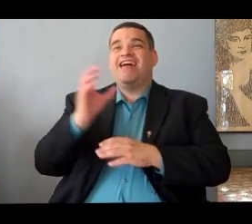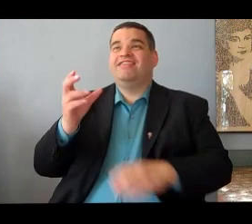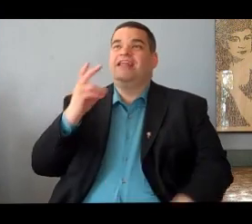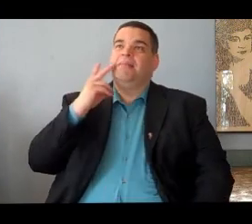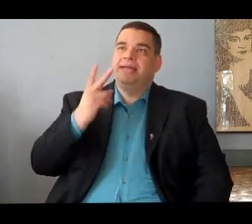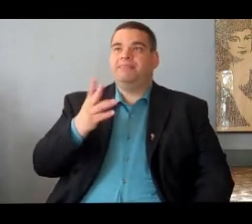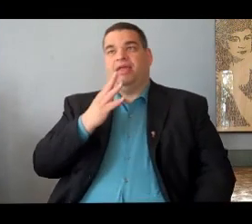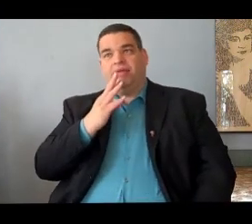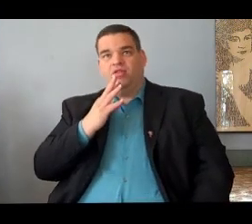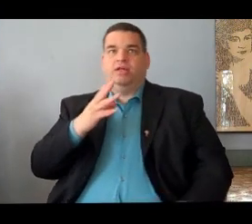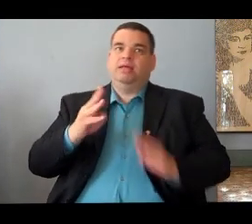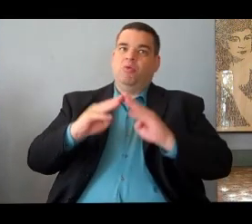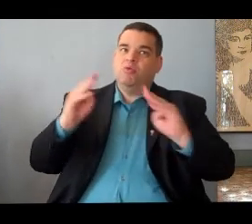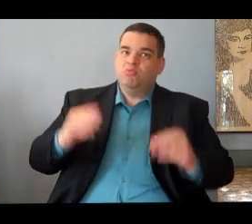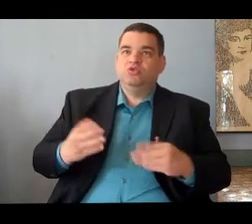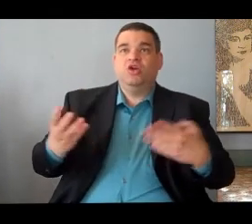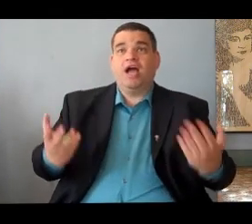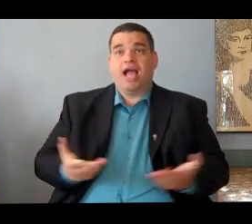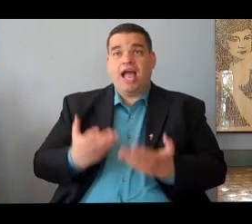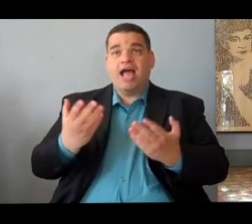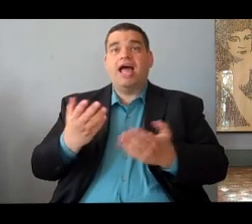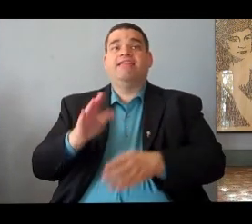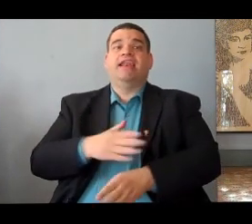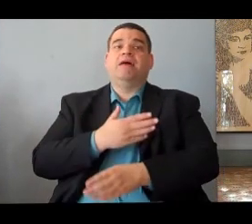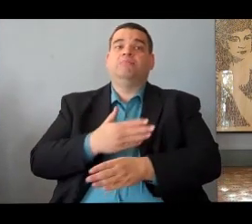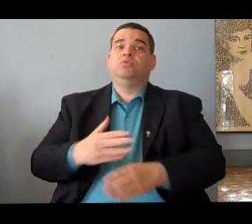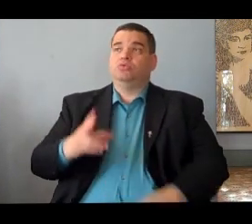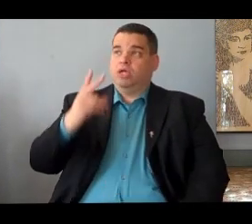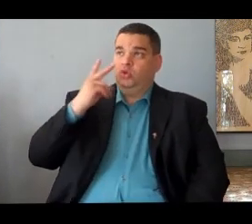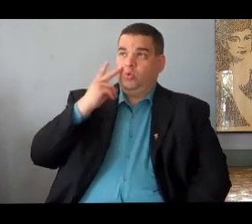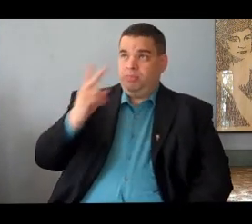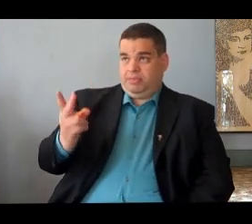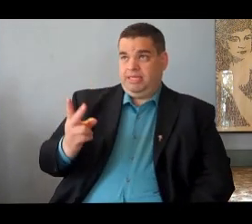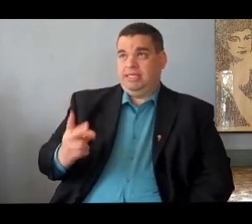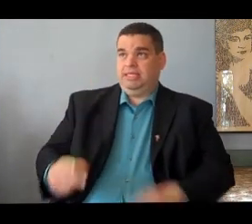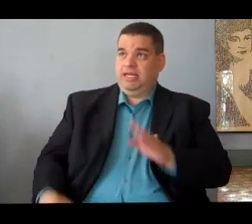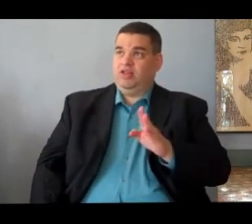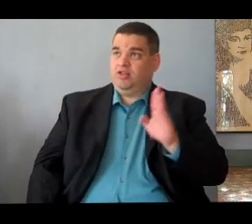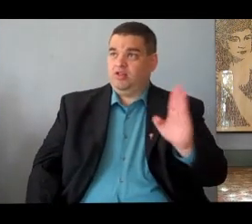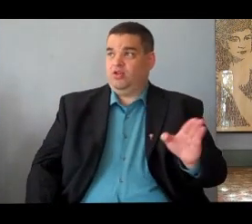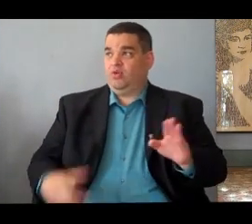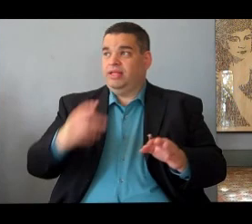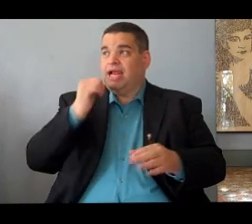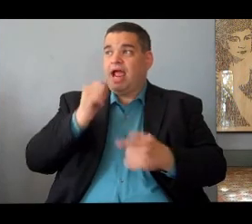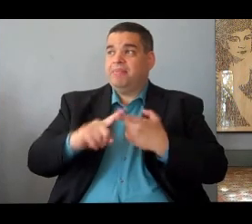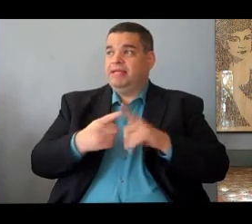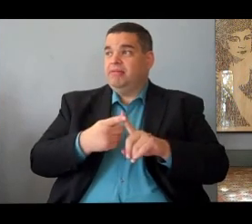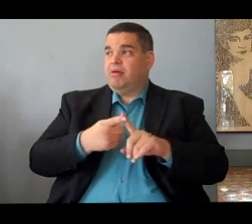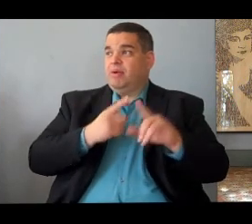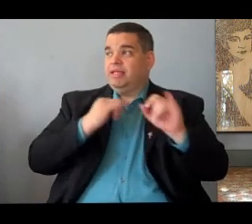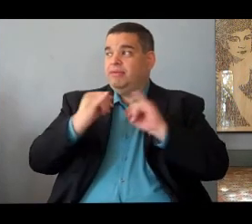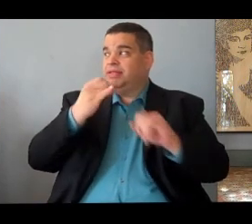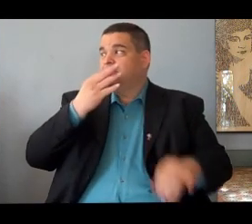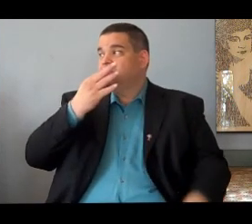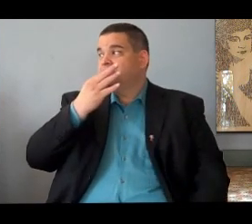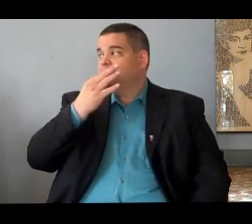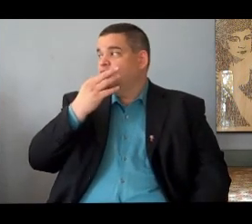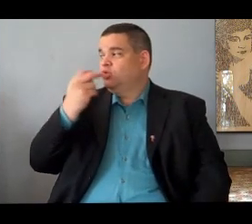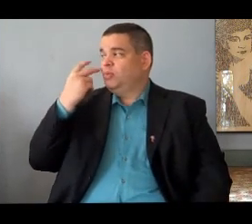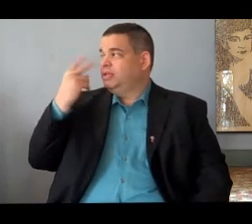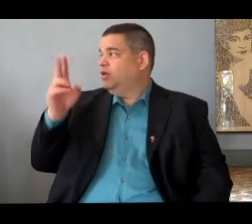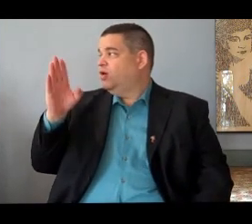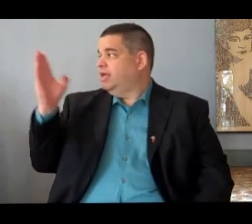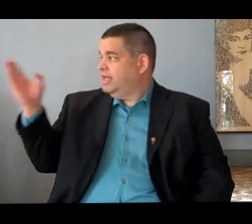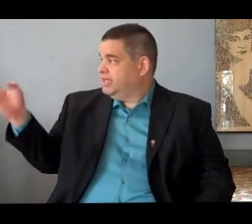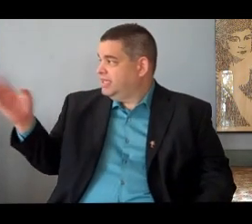de que estamos en el museo acá de la música... ¿Tuviste que al lado tuyo, aparte de nuestra amiguita que vamos a entrevistar ya mismo, ¿viste lo que hay aquí al